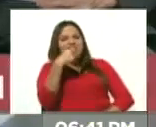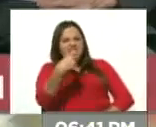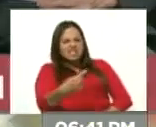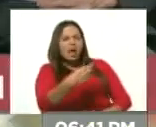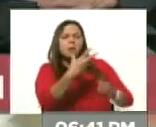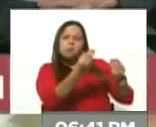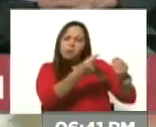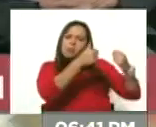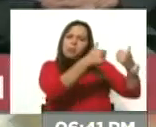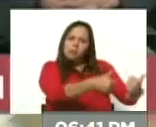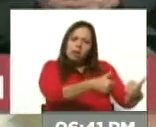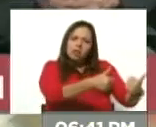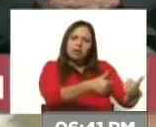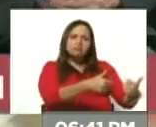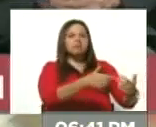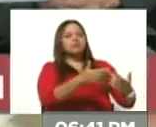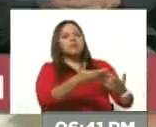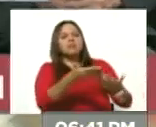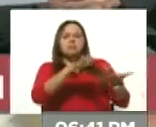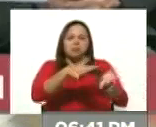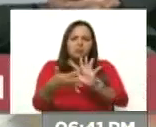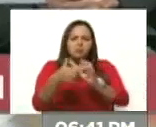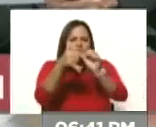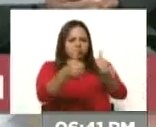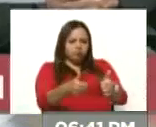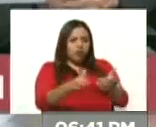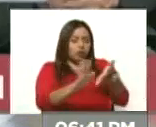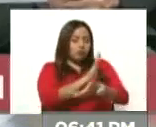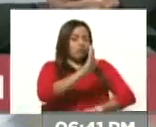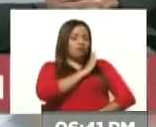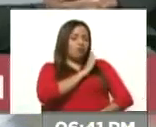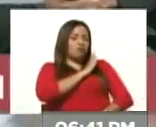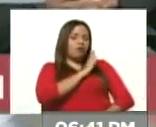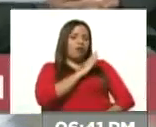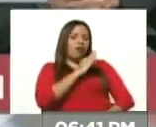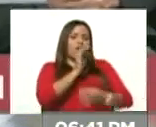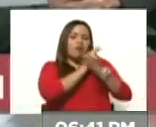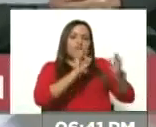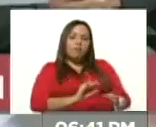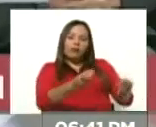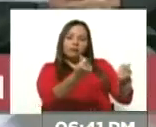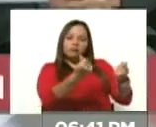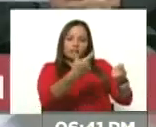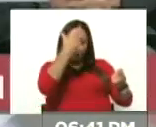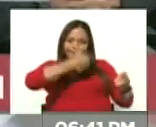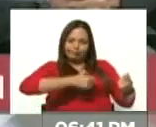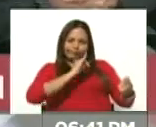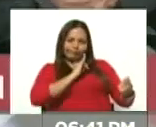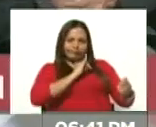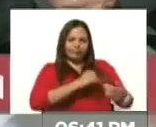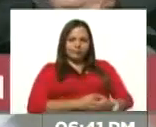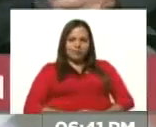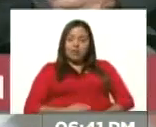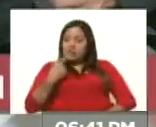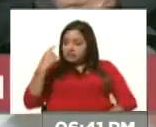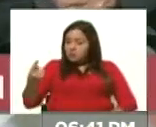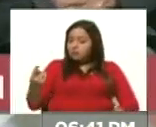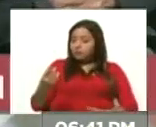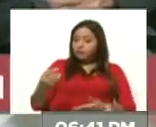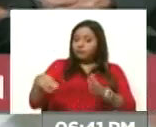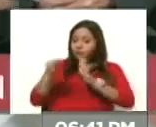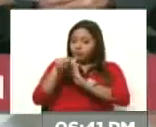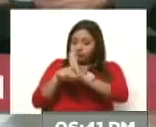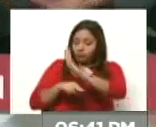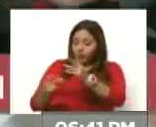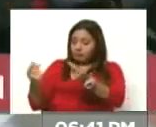pueden regular a buena su propia situación su situación económica personal quizás que las acciones económicas que está tomando el